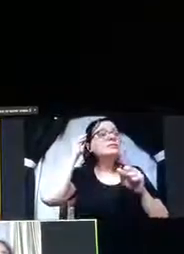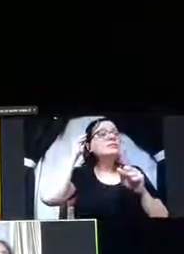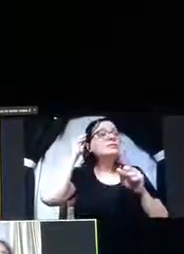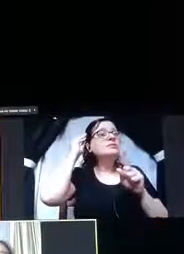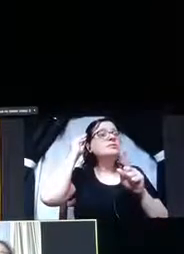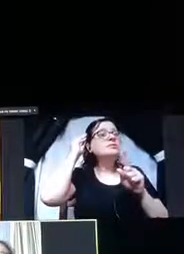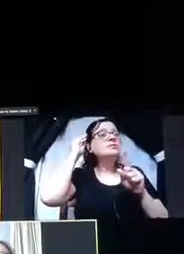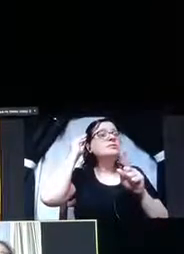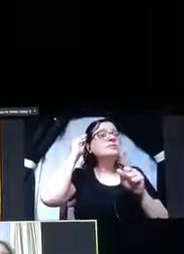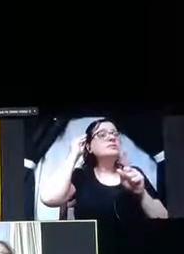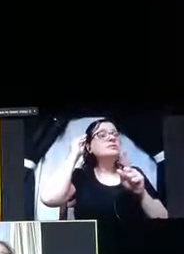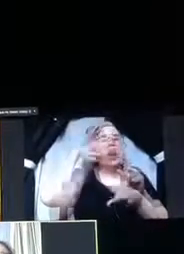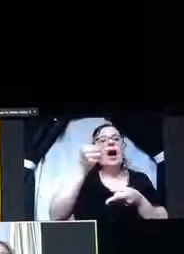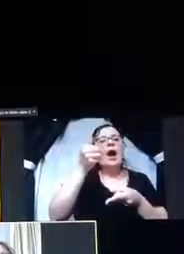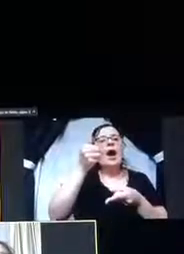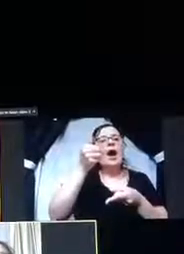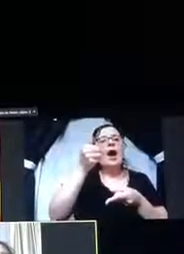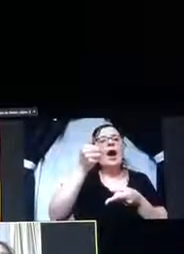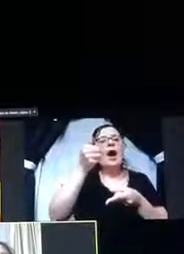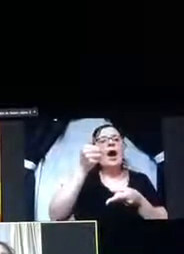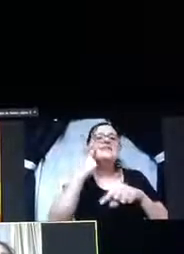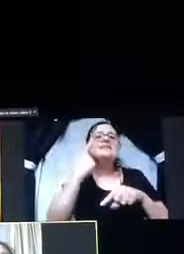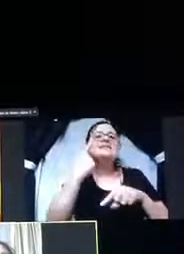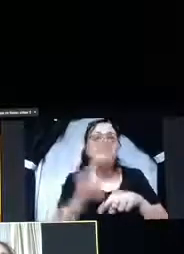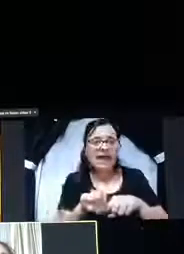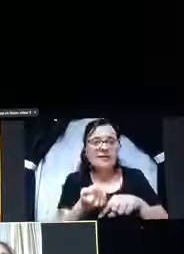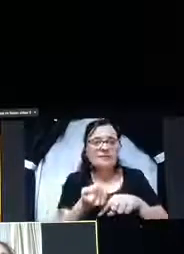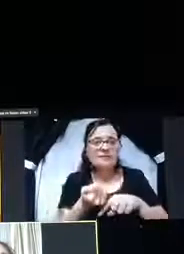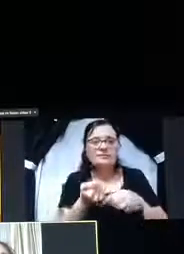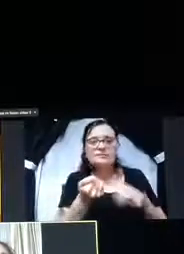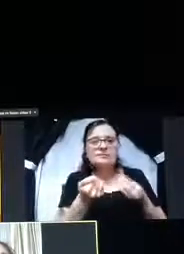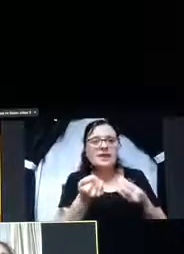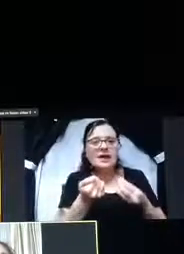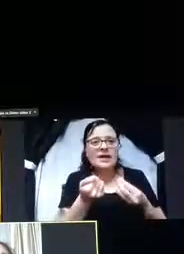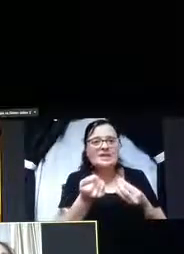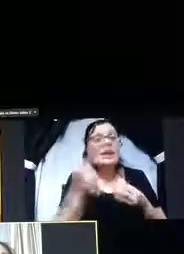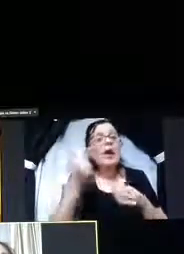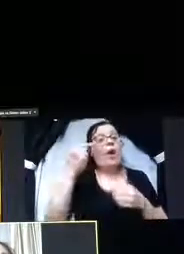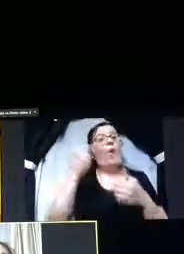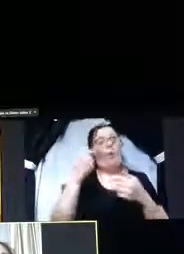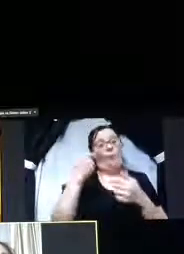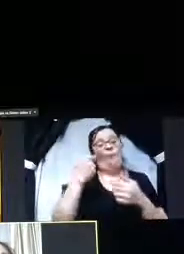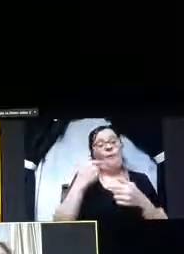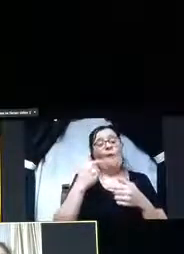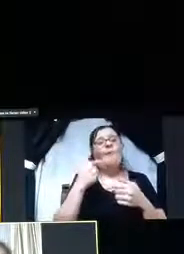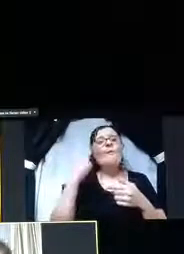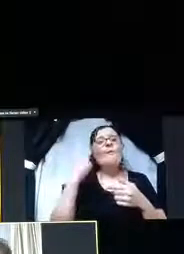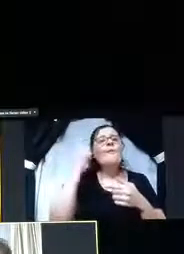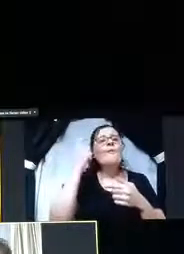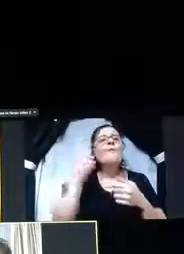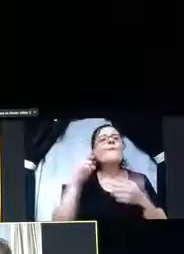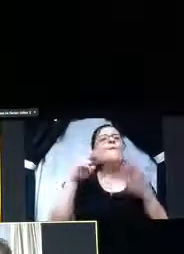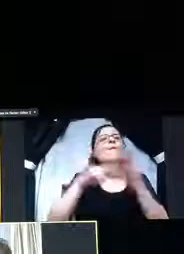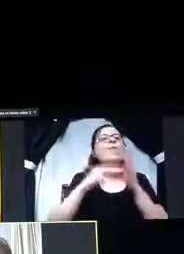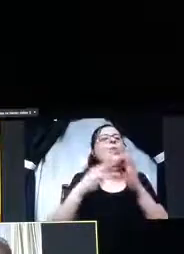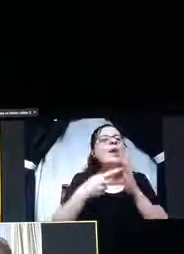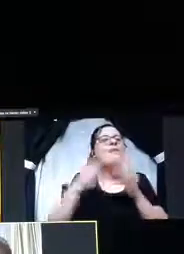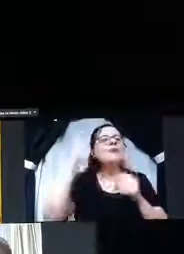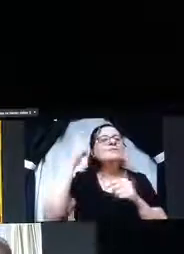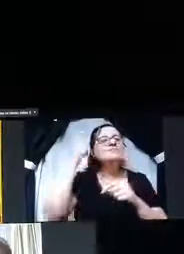con retrasos cognitivos, que acá es donde decimos cognición y lenguaje. ¿Qué pensás de eso?